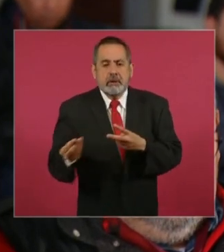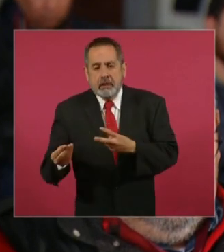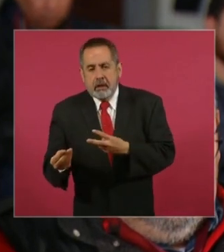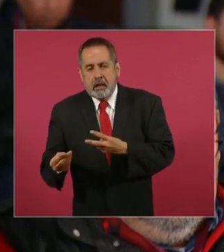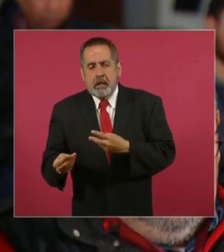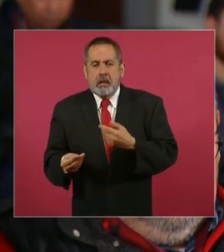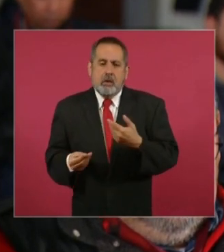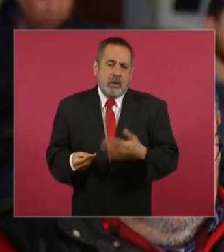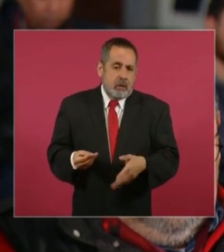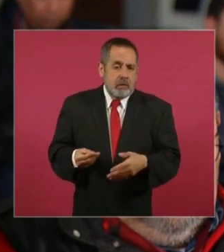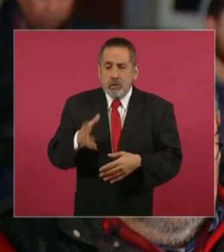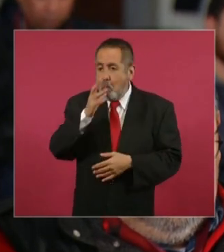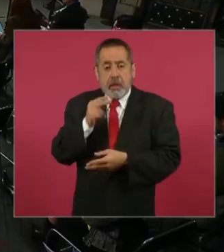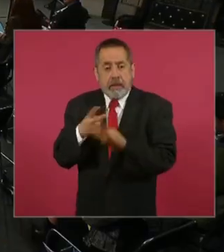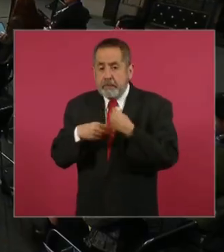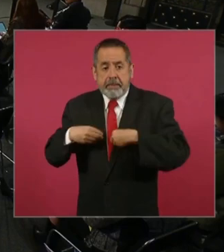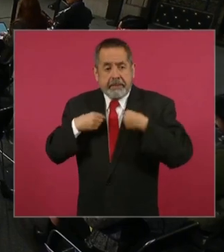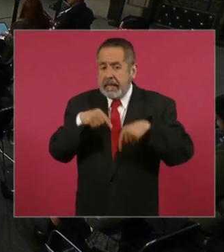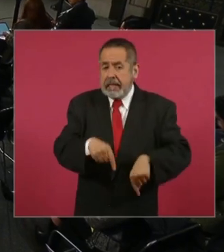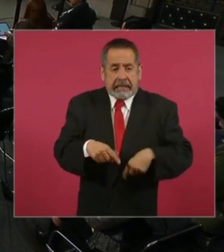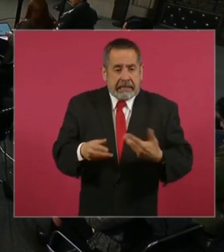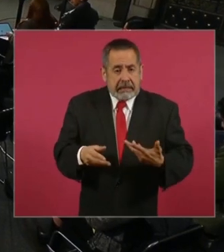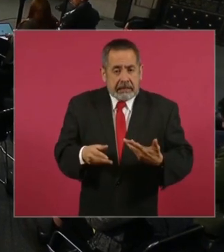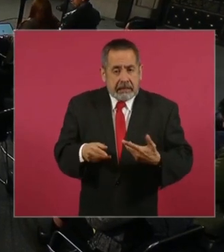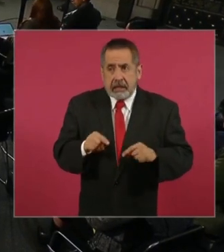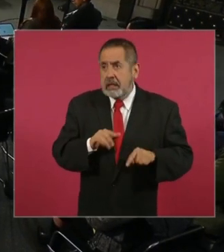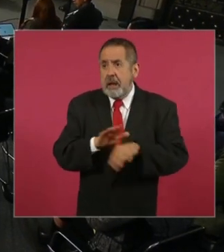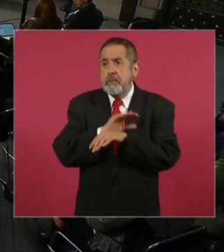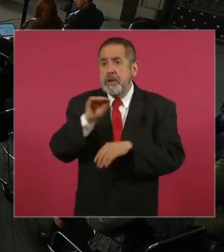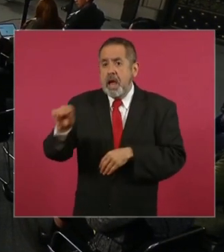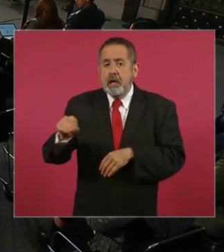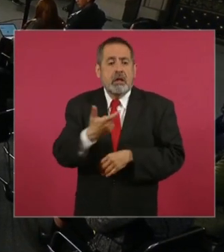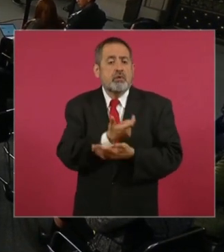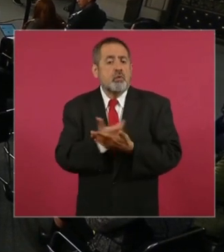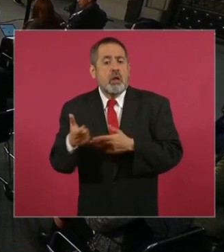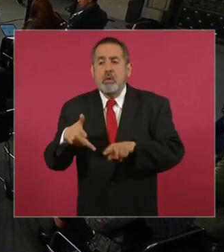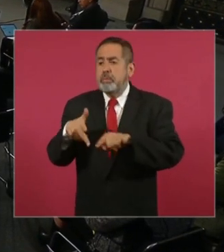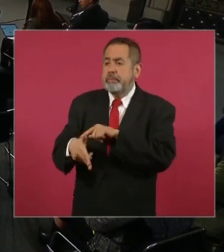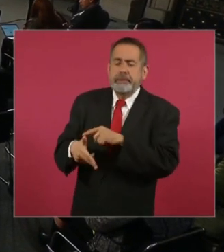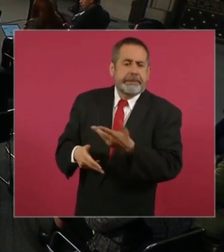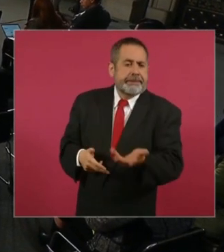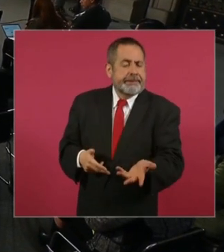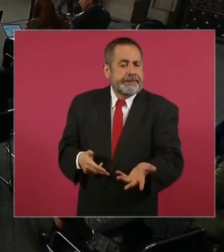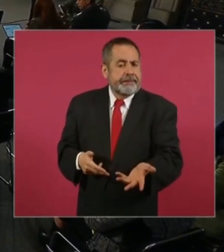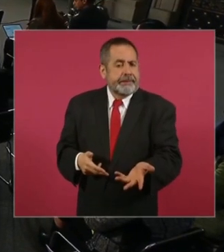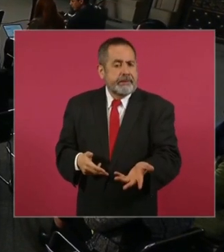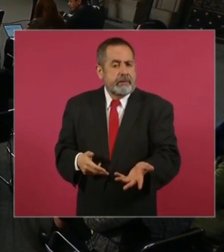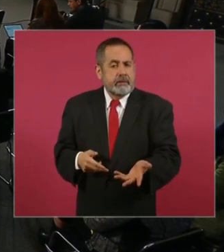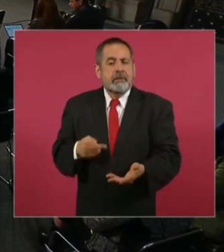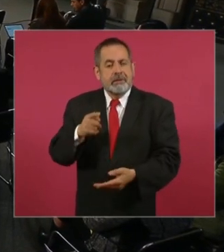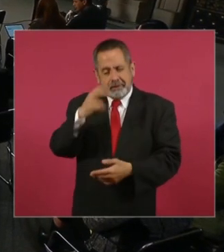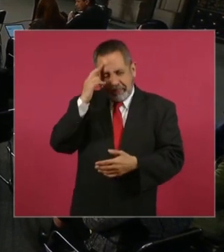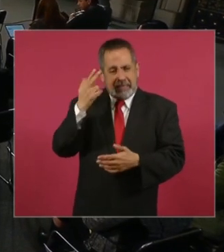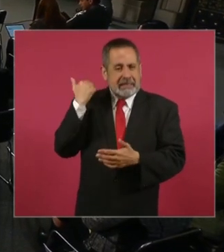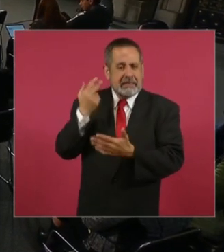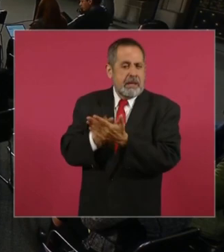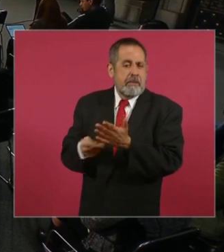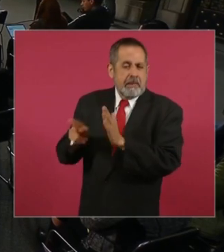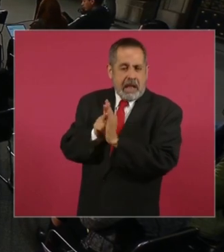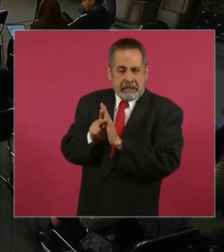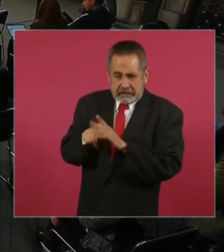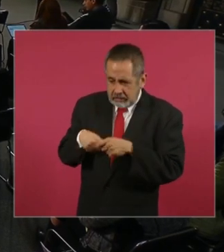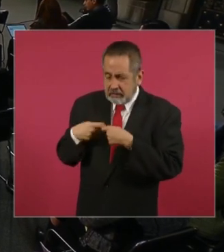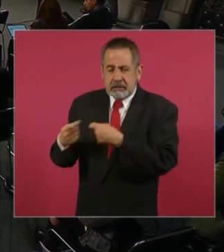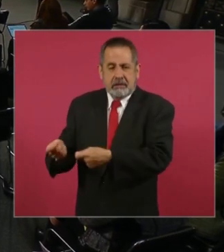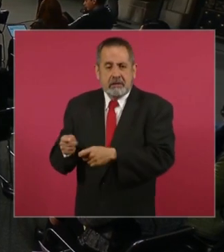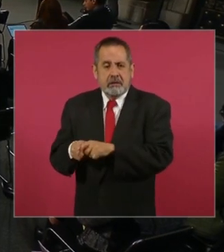se suma también tendrá el caso presente, a estas plazas que se dieron